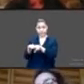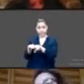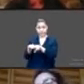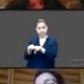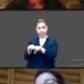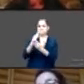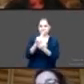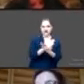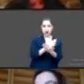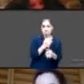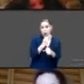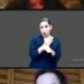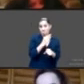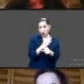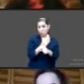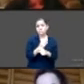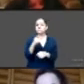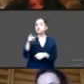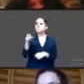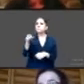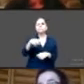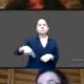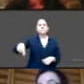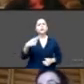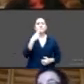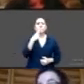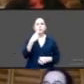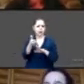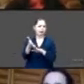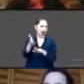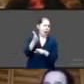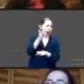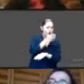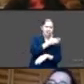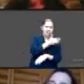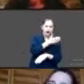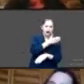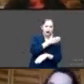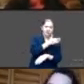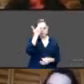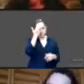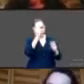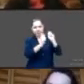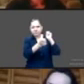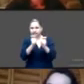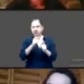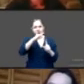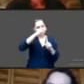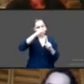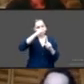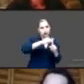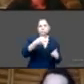inician el uso de métodos anticonceptivos. Es decir, están iniciando la vida sexual sin protección de un